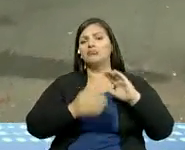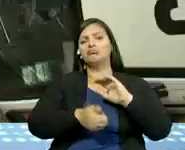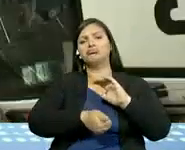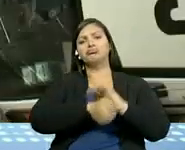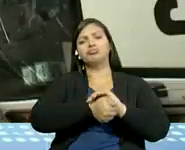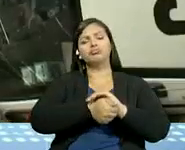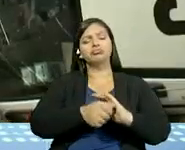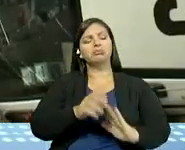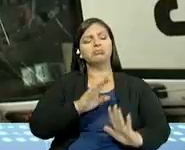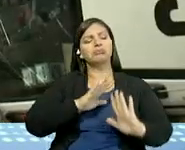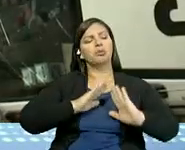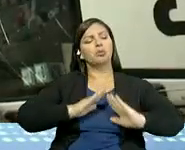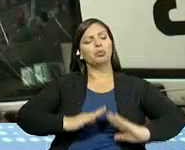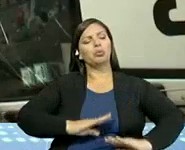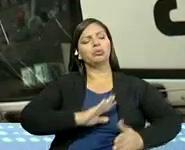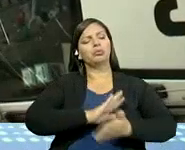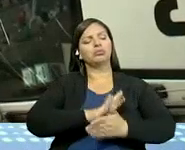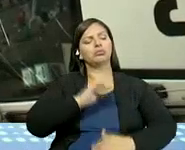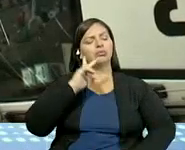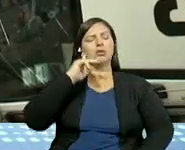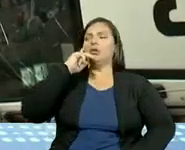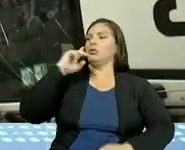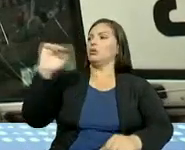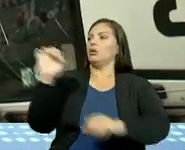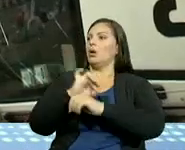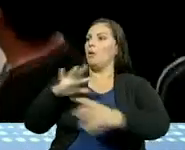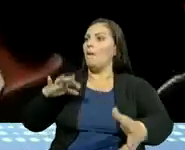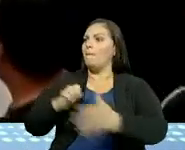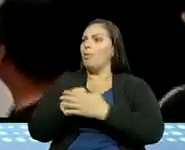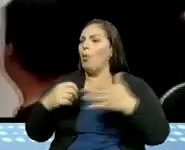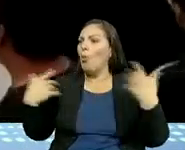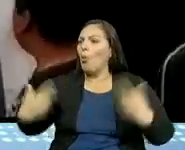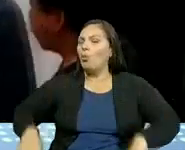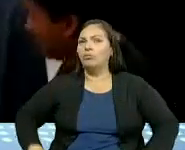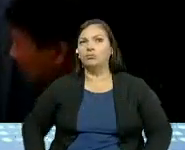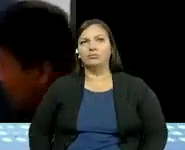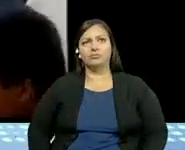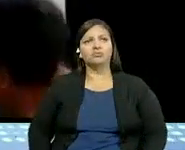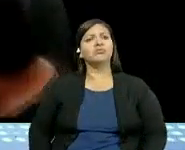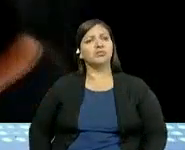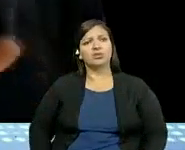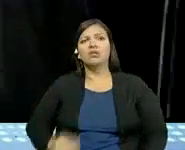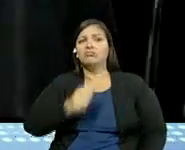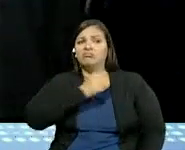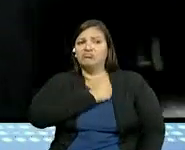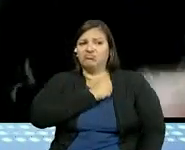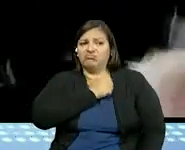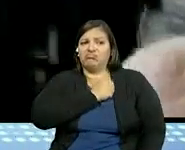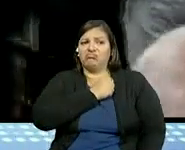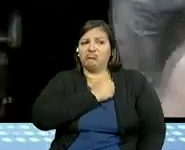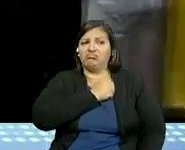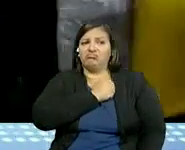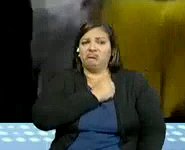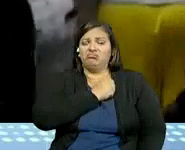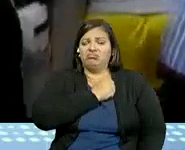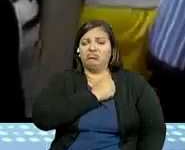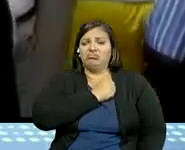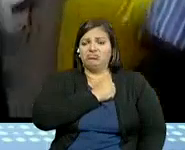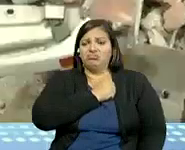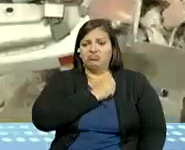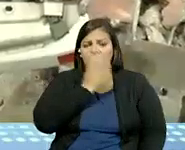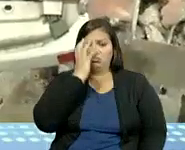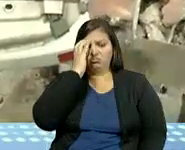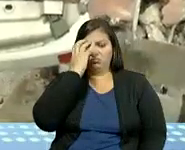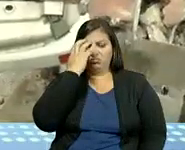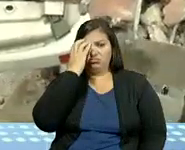Sí, señorita, y ya estábamos nosotros ya, estábamos ya, como decir, asustados ya. O sea, con pena también